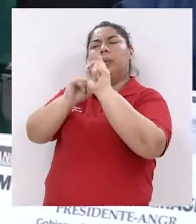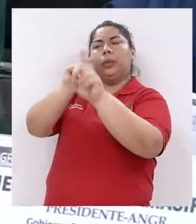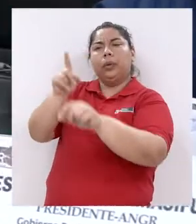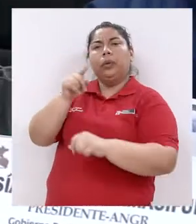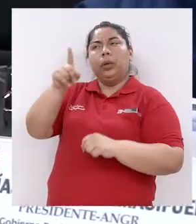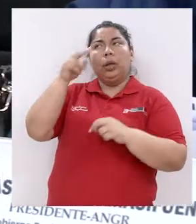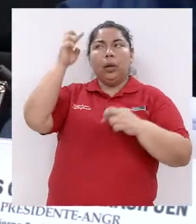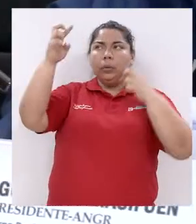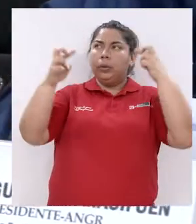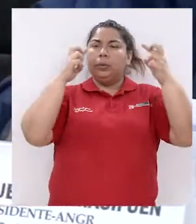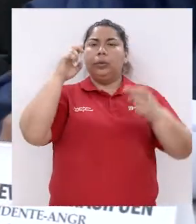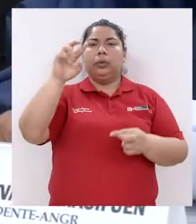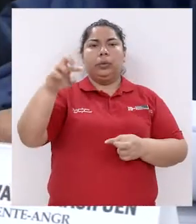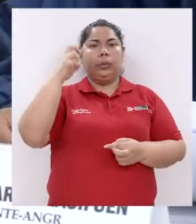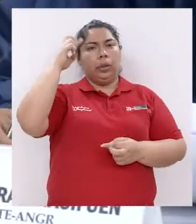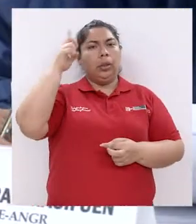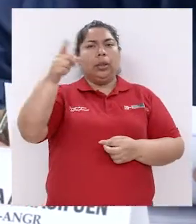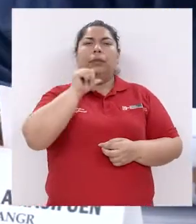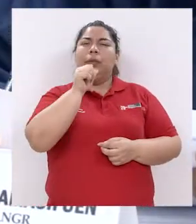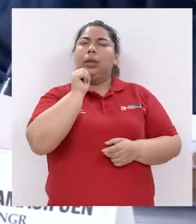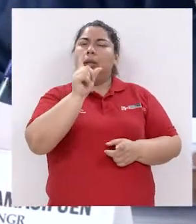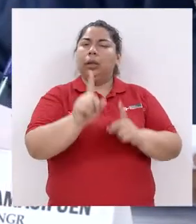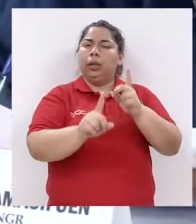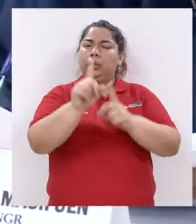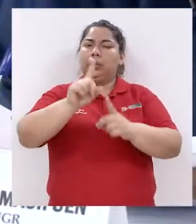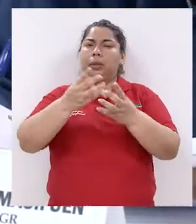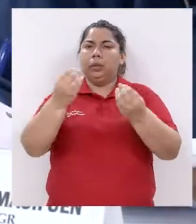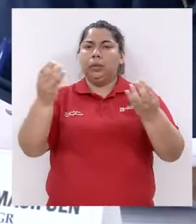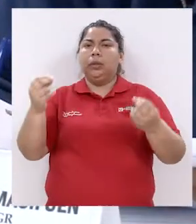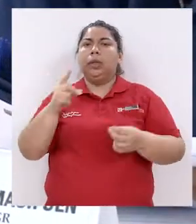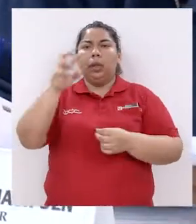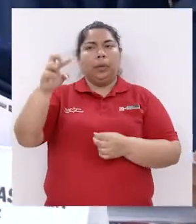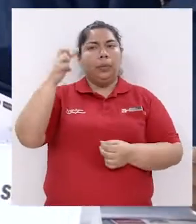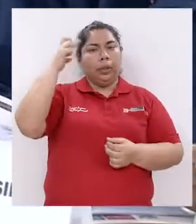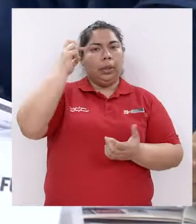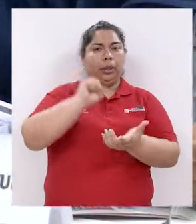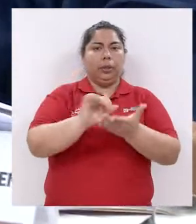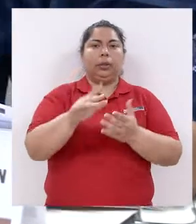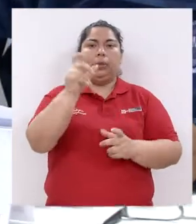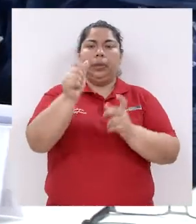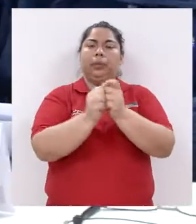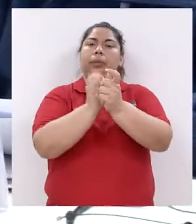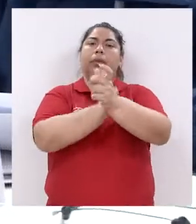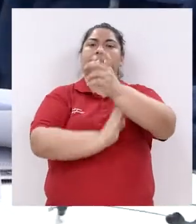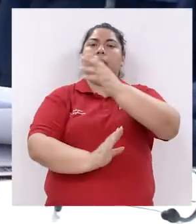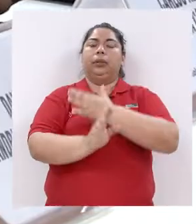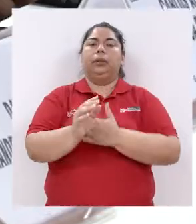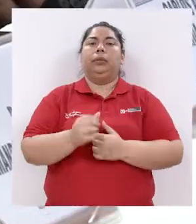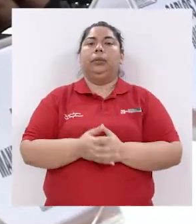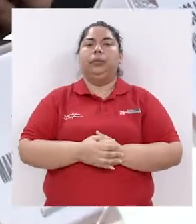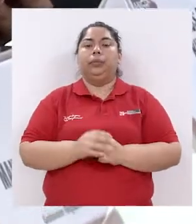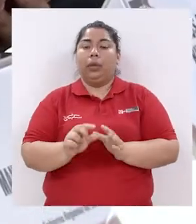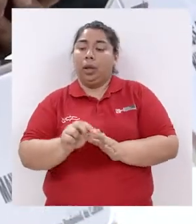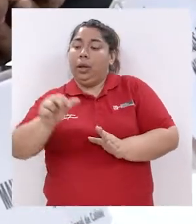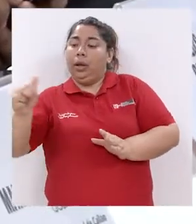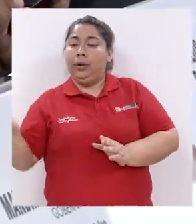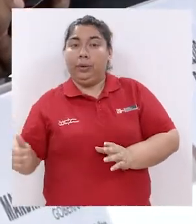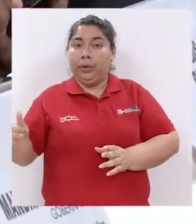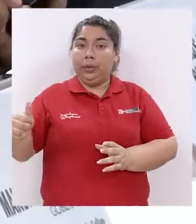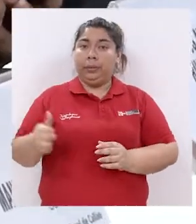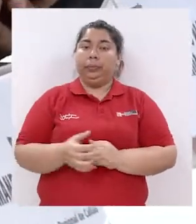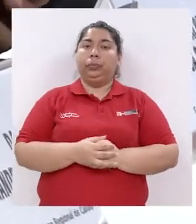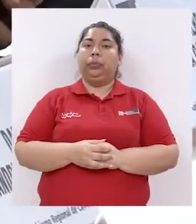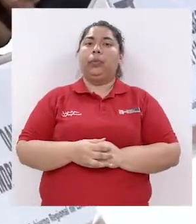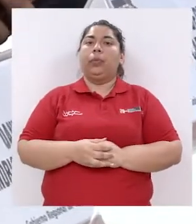a nivel político sobre las grandes líneas que están contenidas en la política nacional para las personas con discapacidad. El otro gran reto